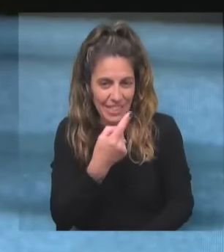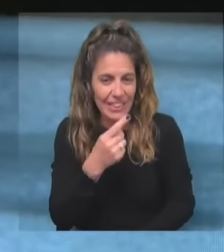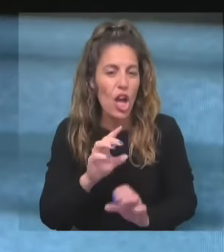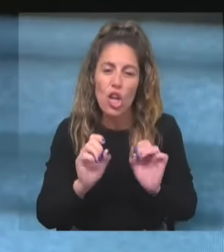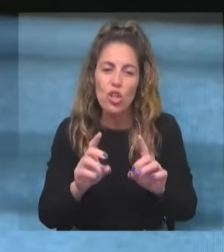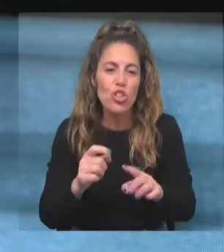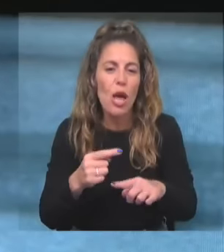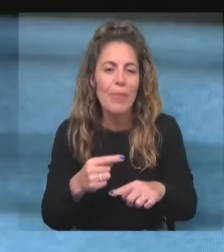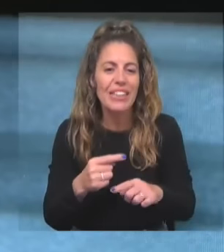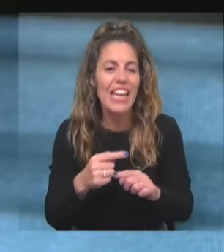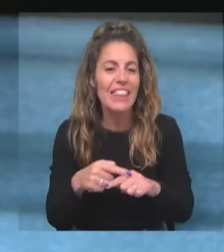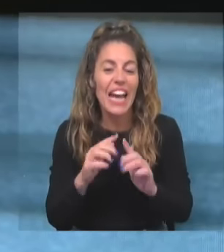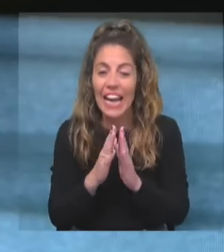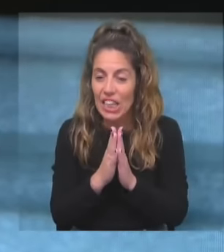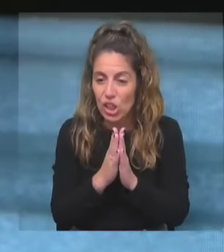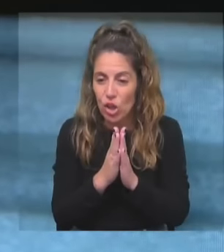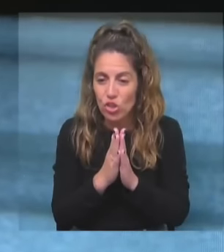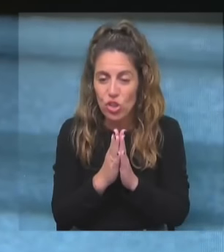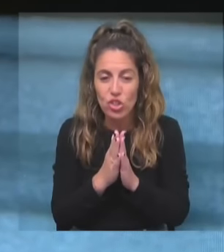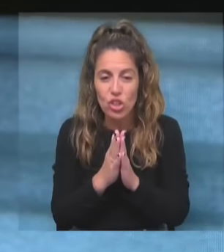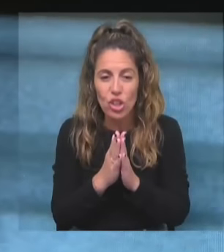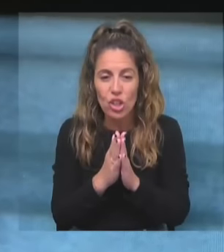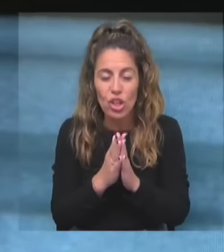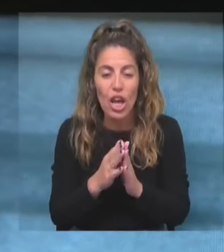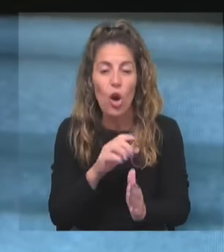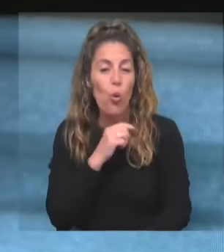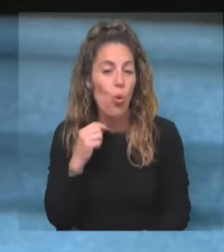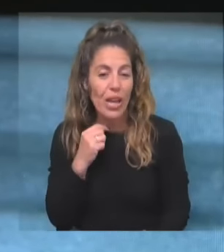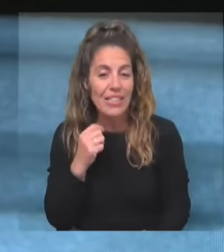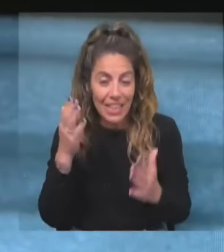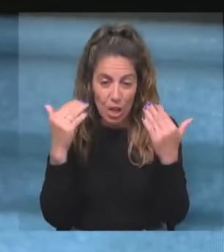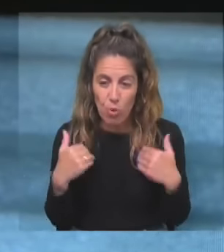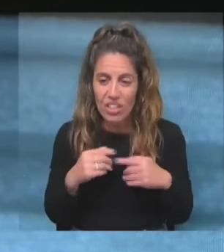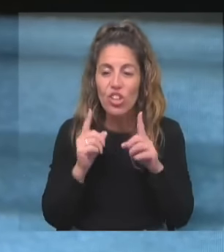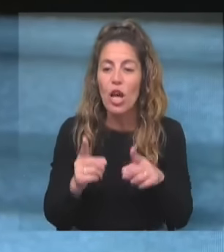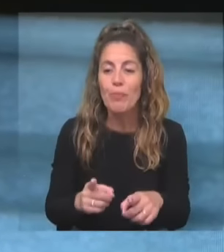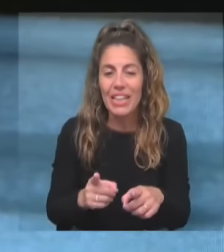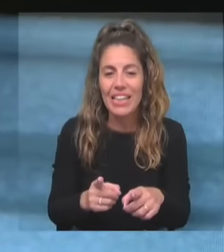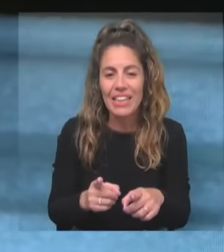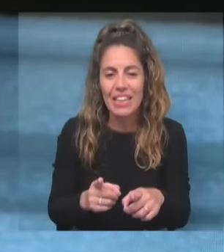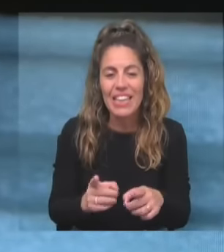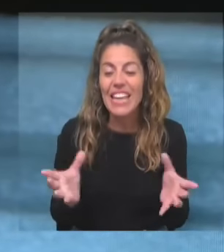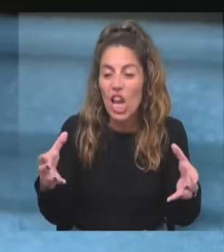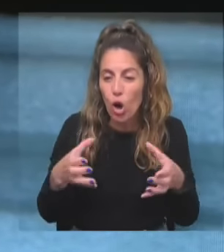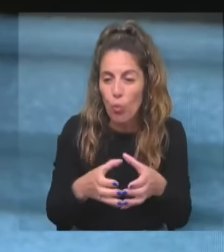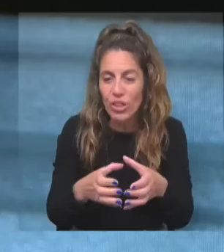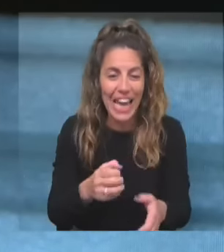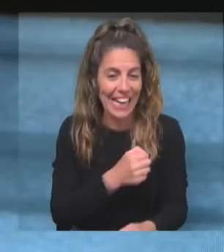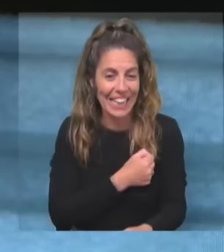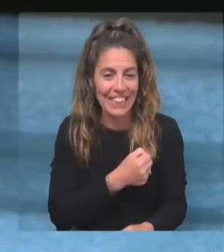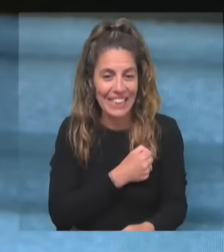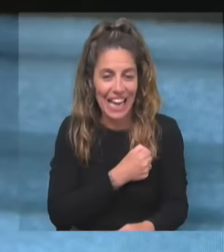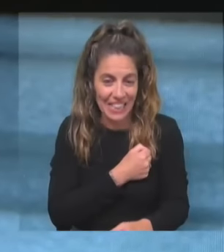de religiosos, curas y monjas, sino pastores, sino también de la comunidad cristiana de